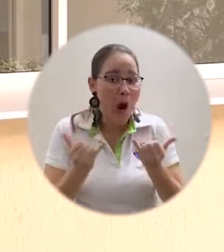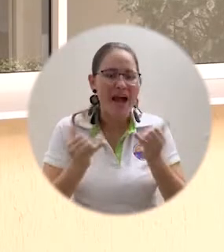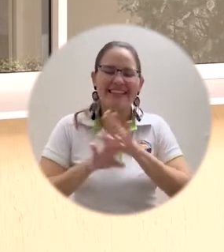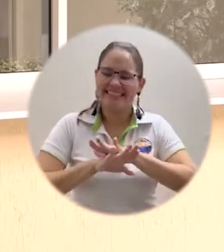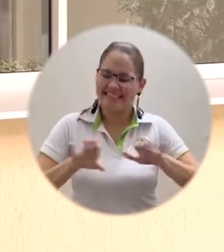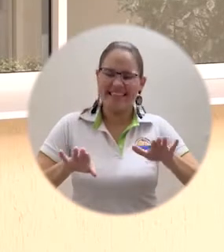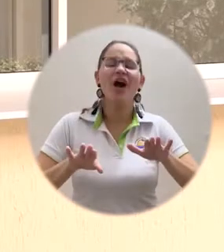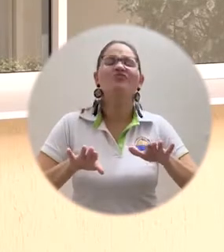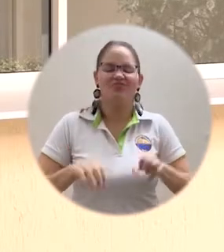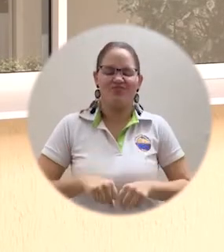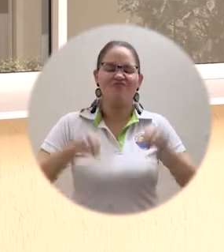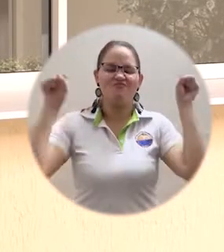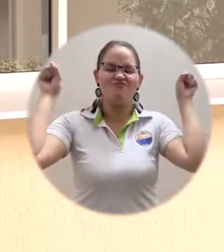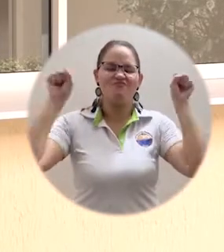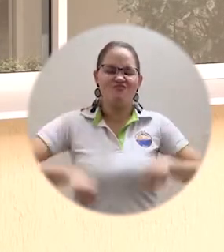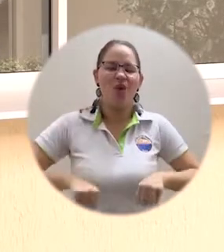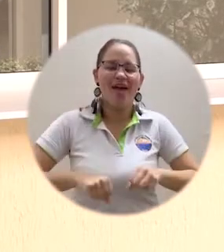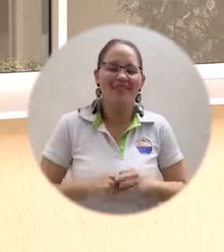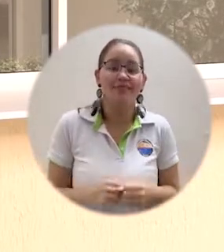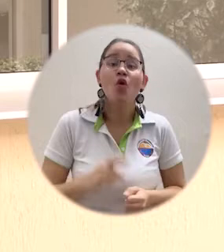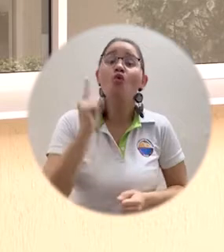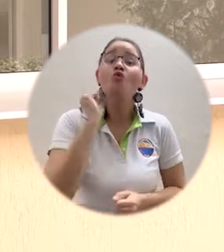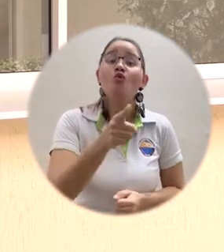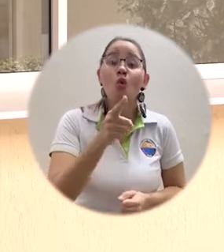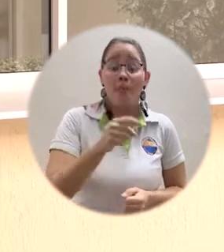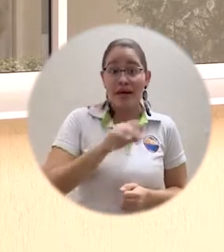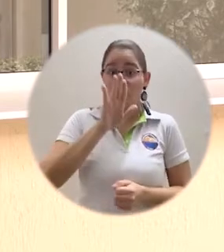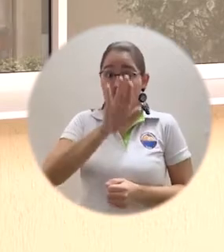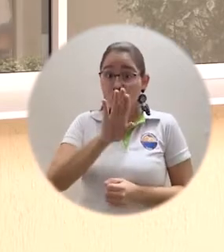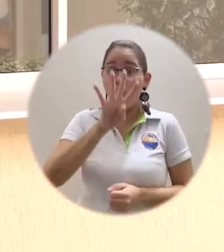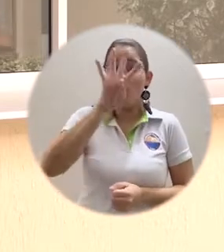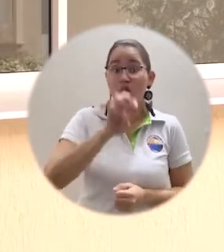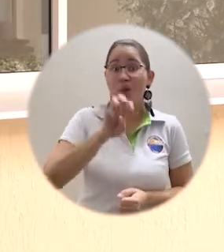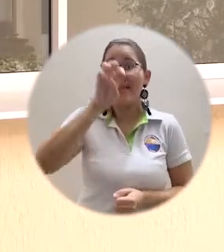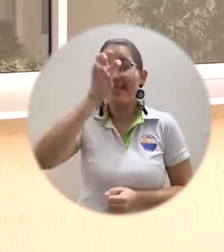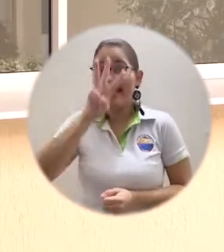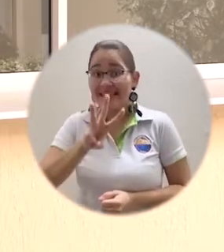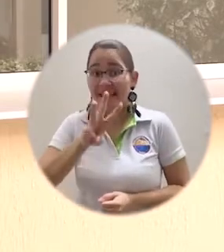Hoy se recibe el aval porque tienen un cumplimiento de